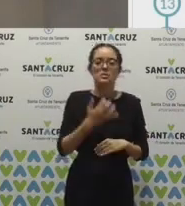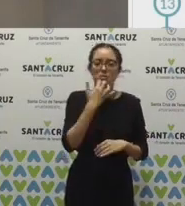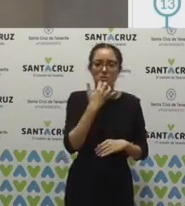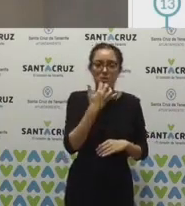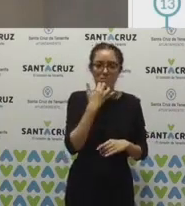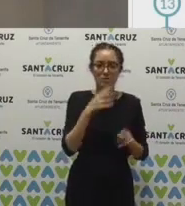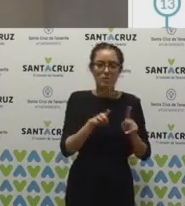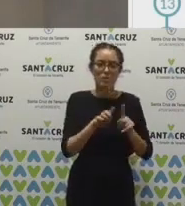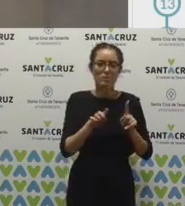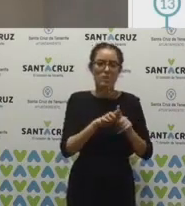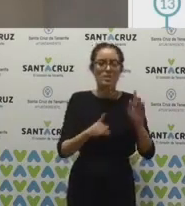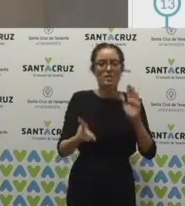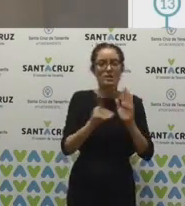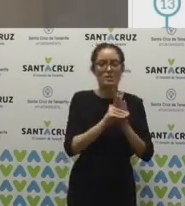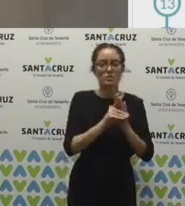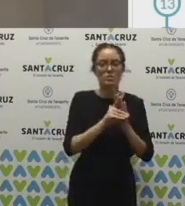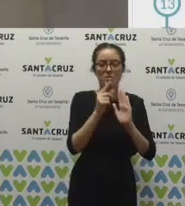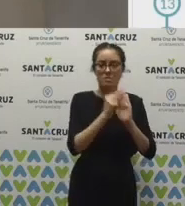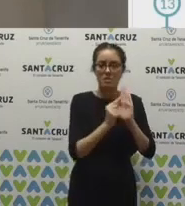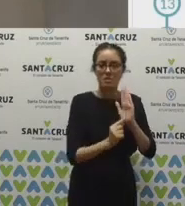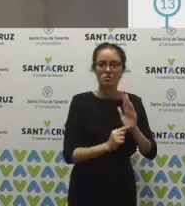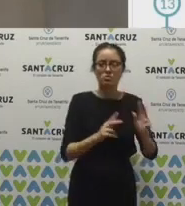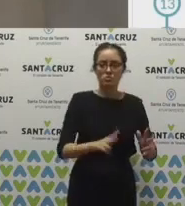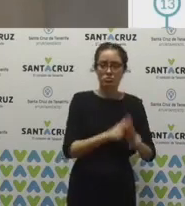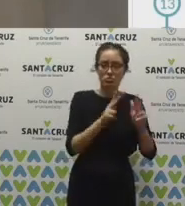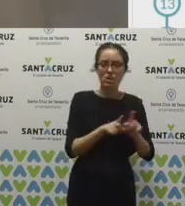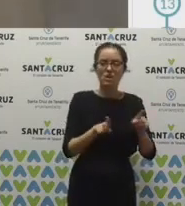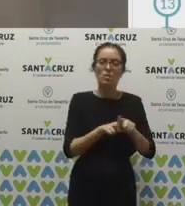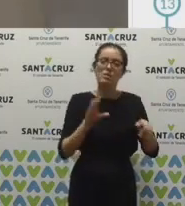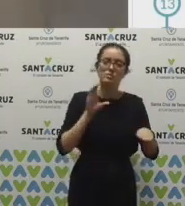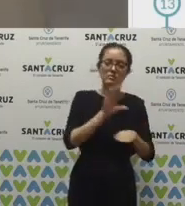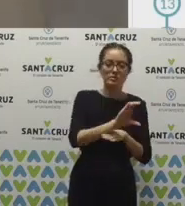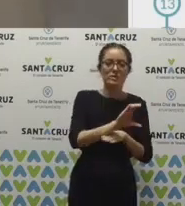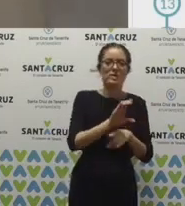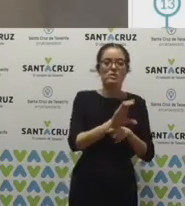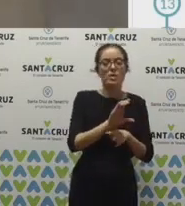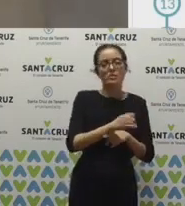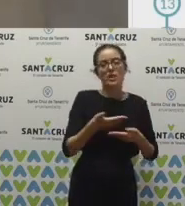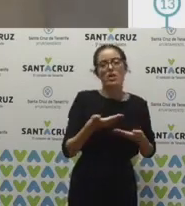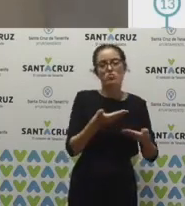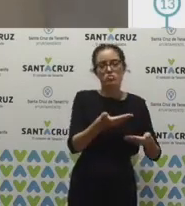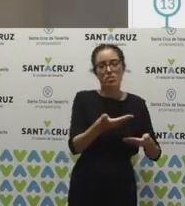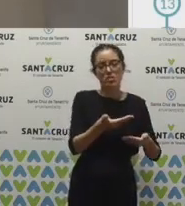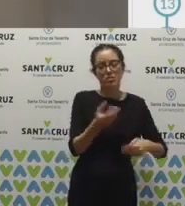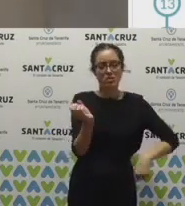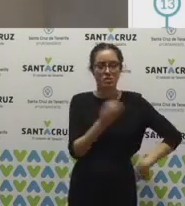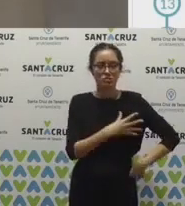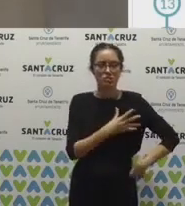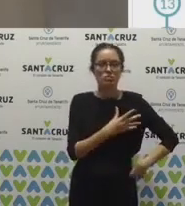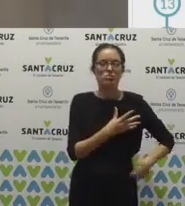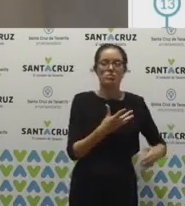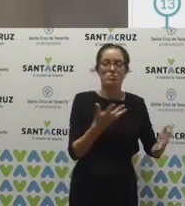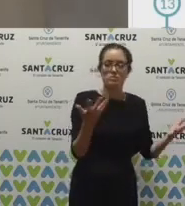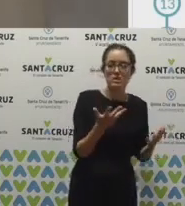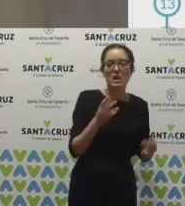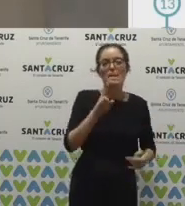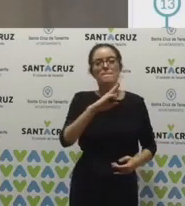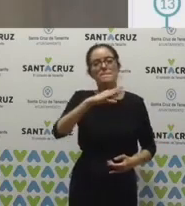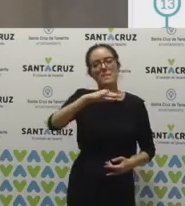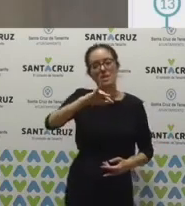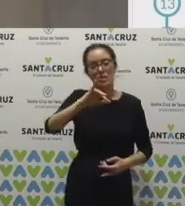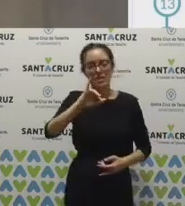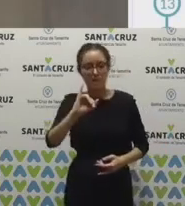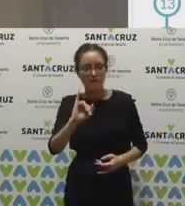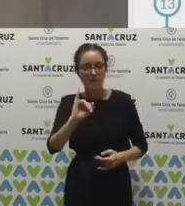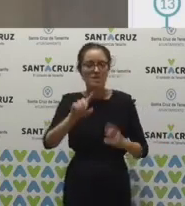de medidas sociales que incluye regular la nueva prestación del ingreso canario de emergencia agilizar la especie y haciendo renovaciones de oficio y una